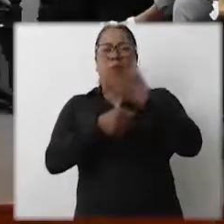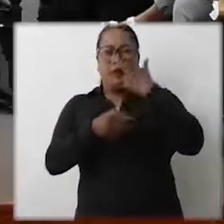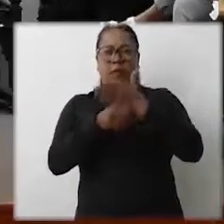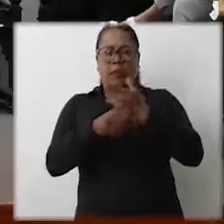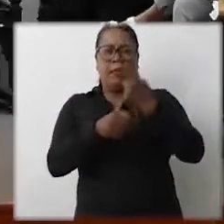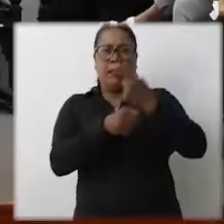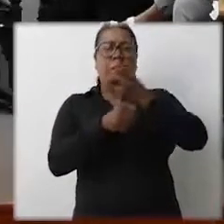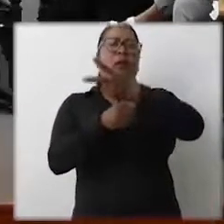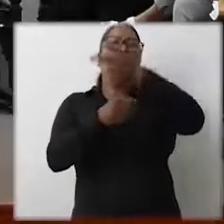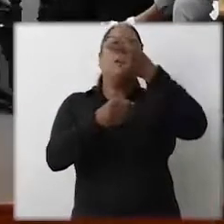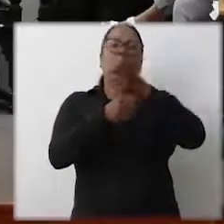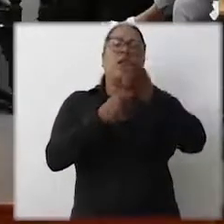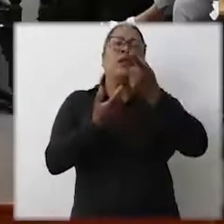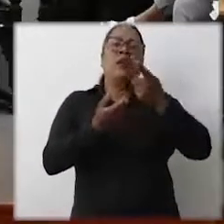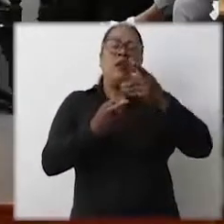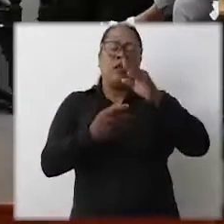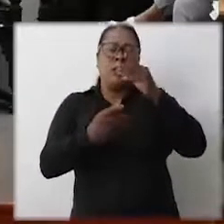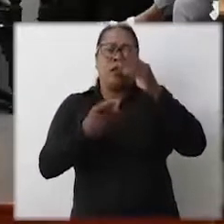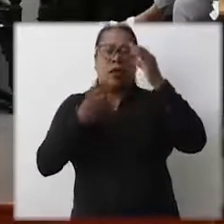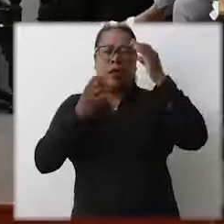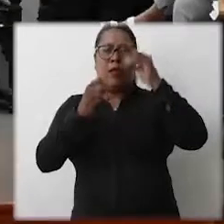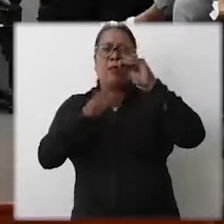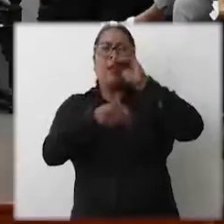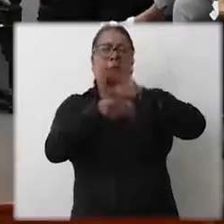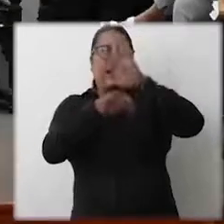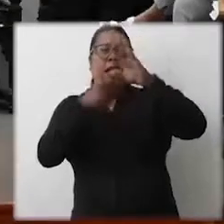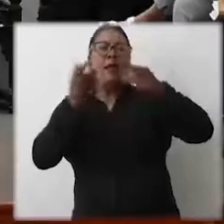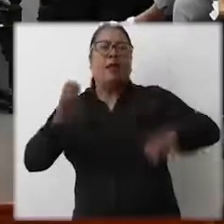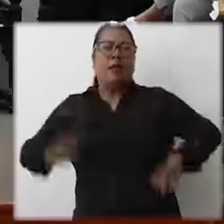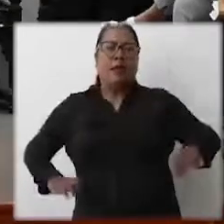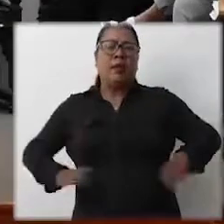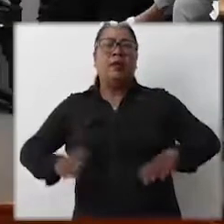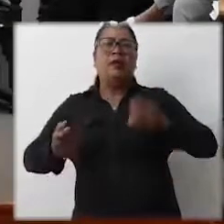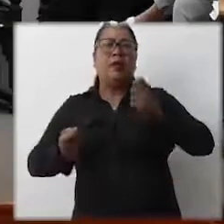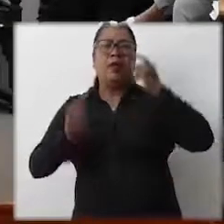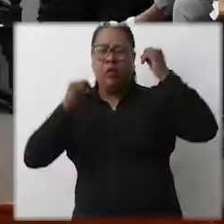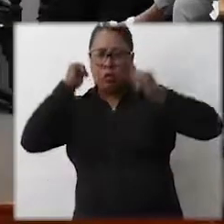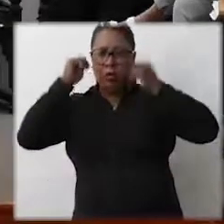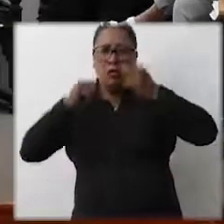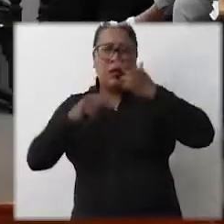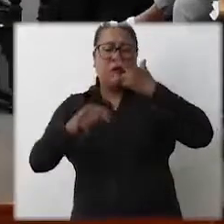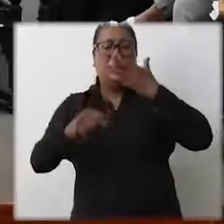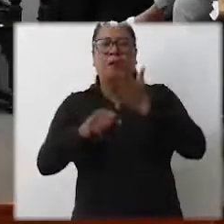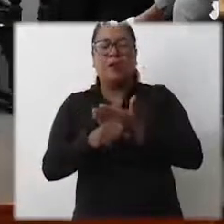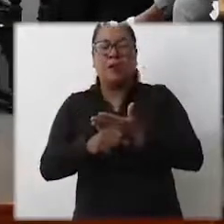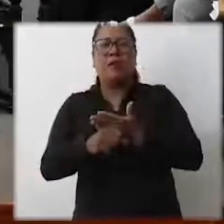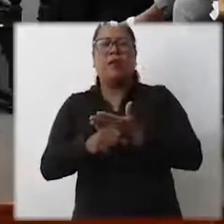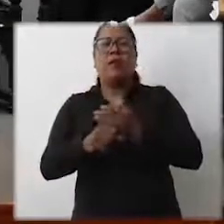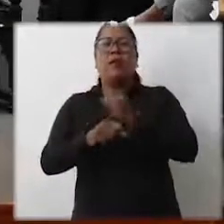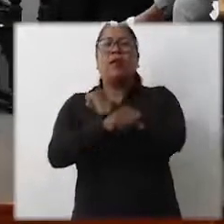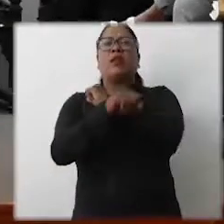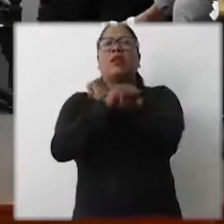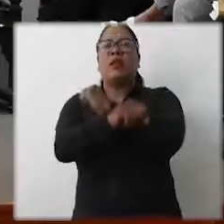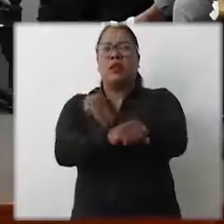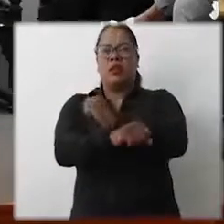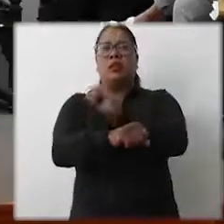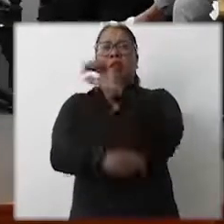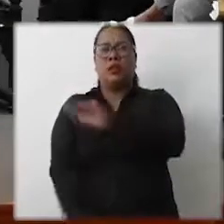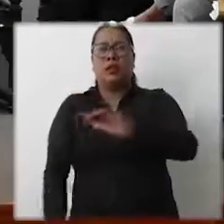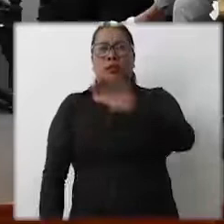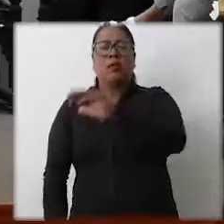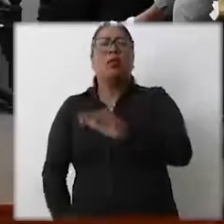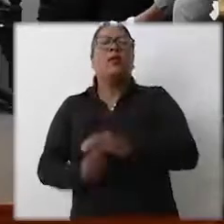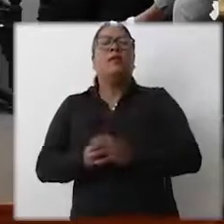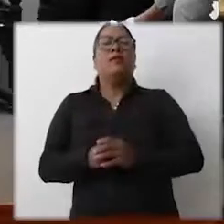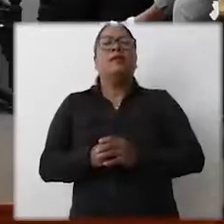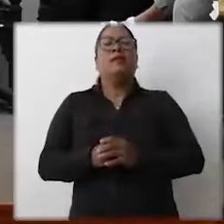organizar actividades en conjunto con la sociedad civil, la academia, los distintos órdenes de gobierno, los poderes del